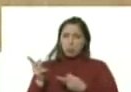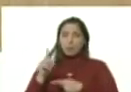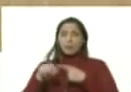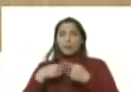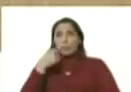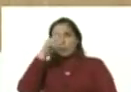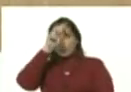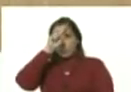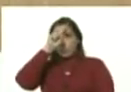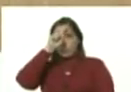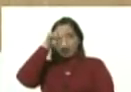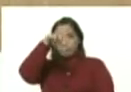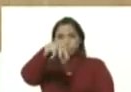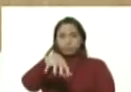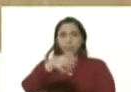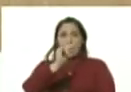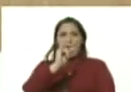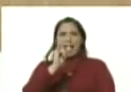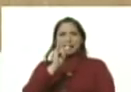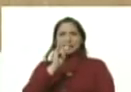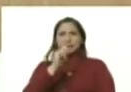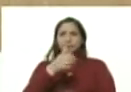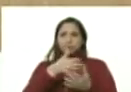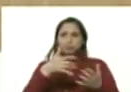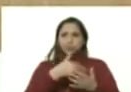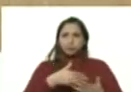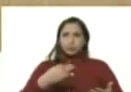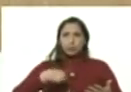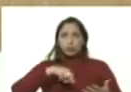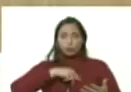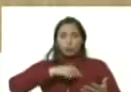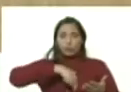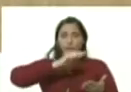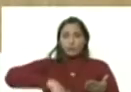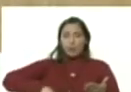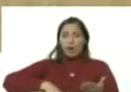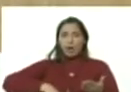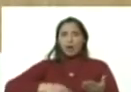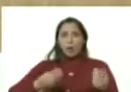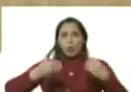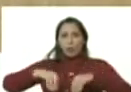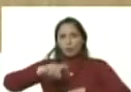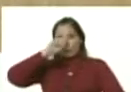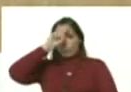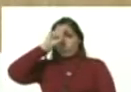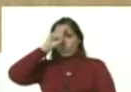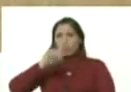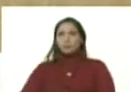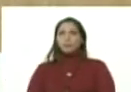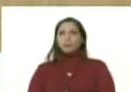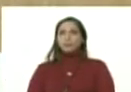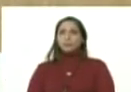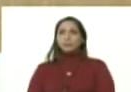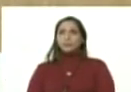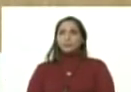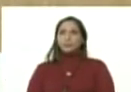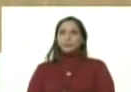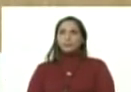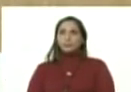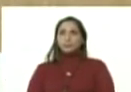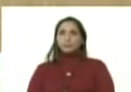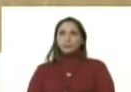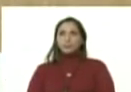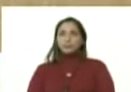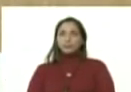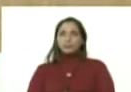está el borrador de lo que íbamos a firmar con Turquía, draft entre Venezuela y Turquía, la nota verbal,